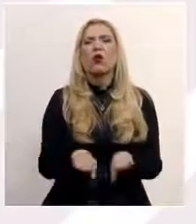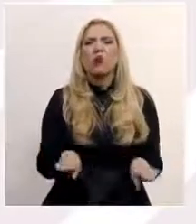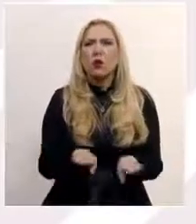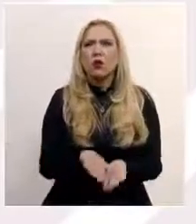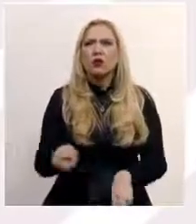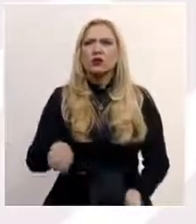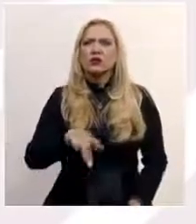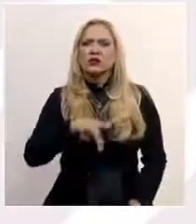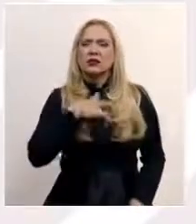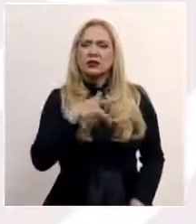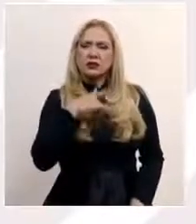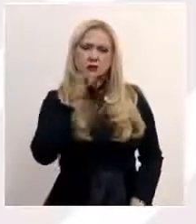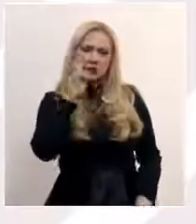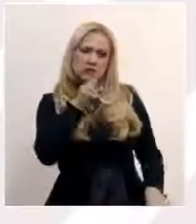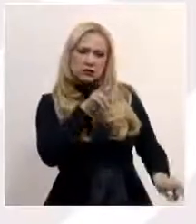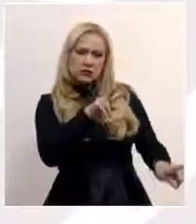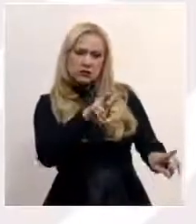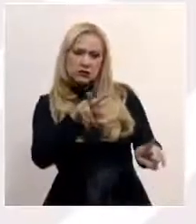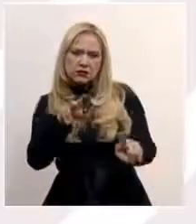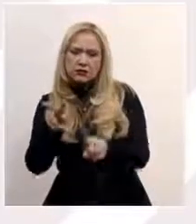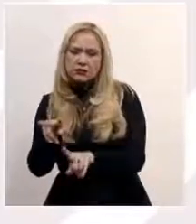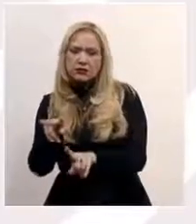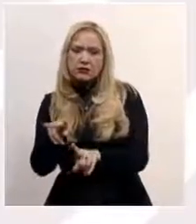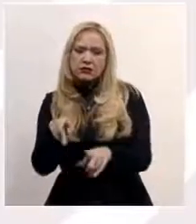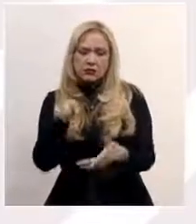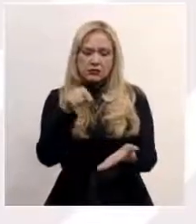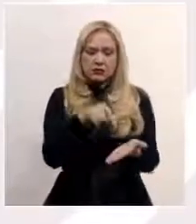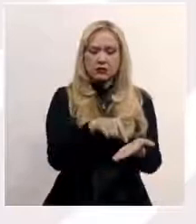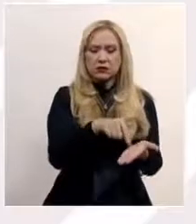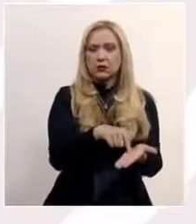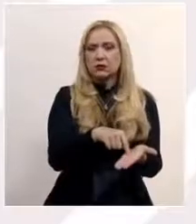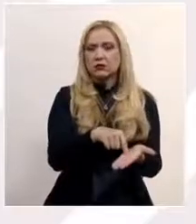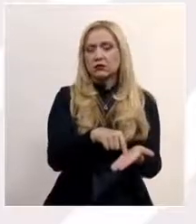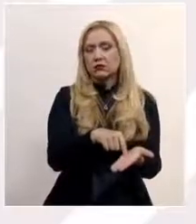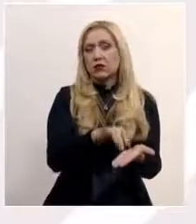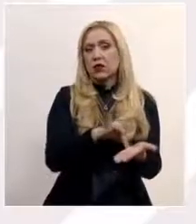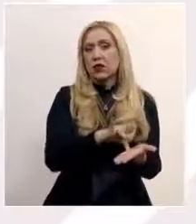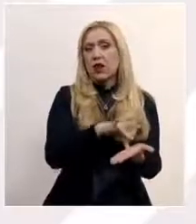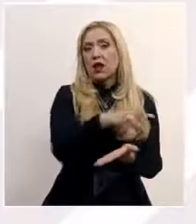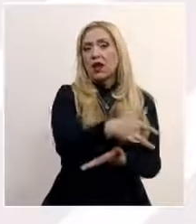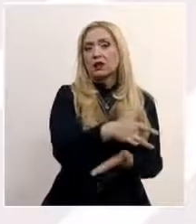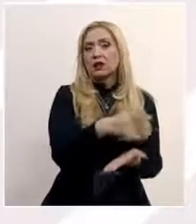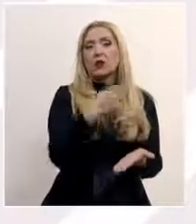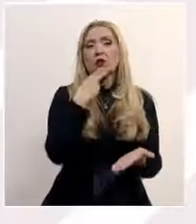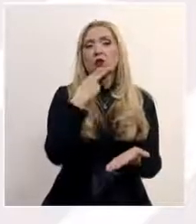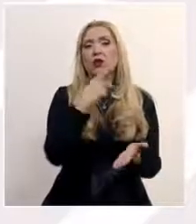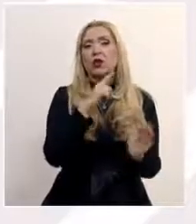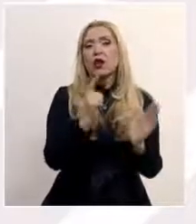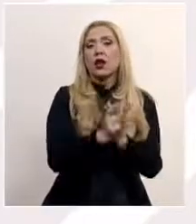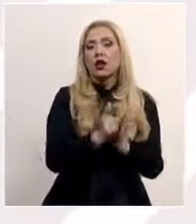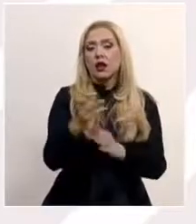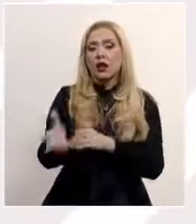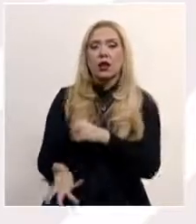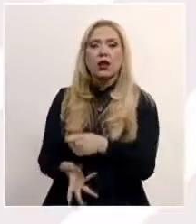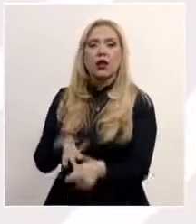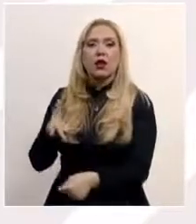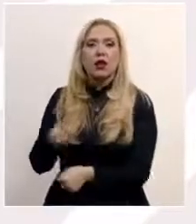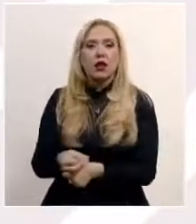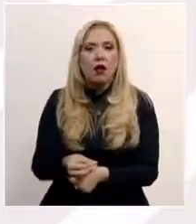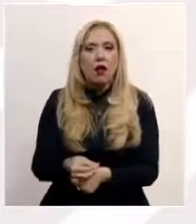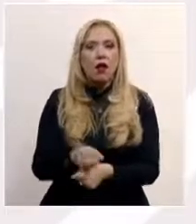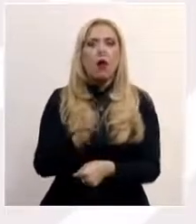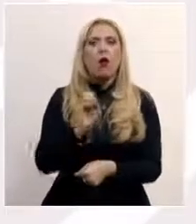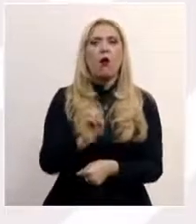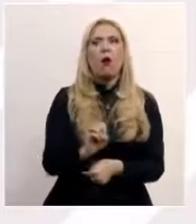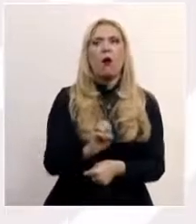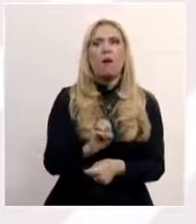¿cómo perciben, digamos, estas herramientas de reparación que pueden haber o las que están